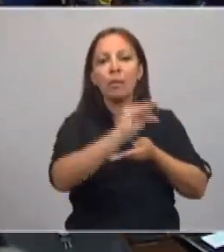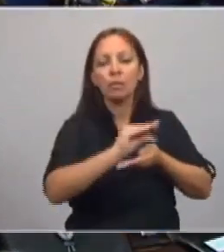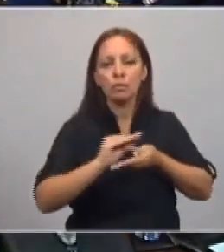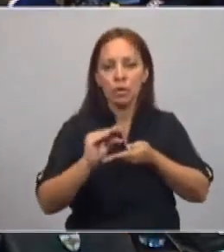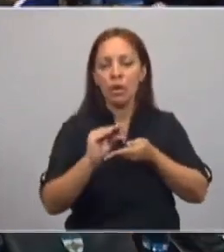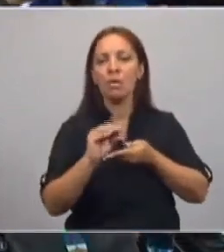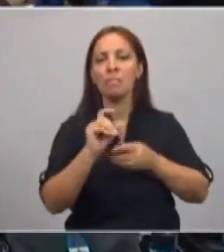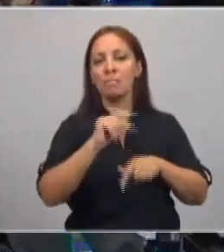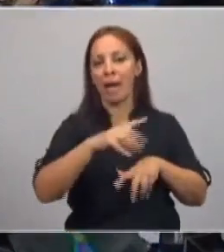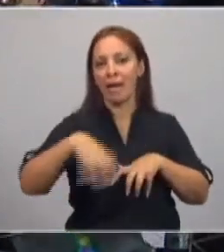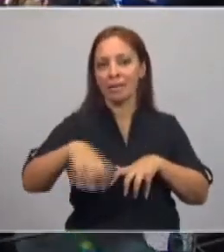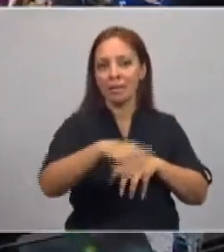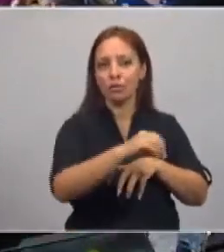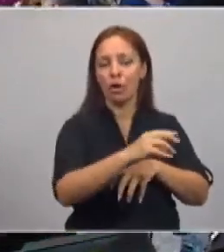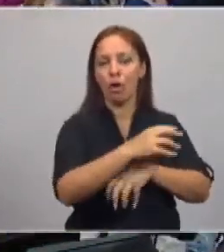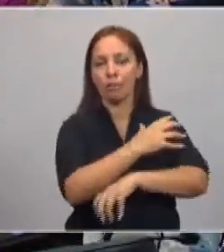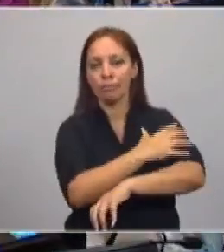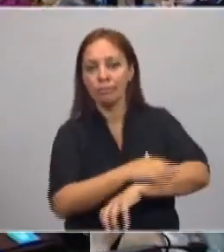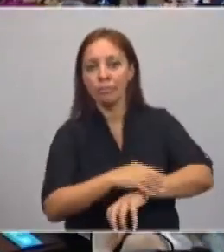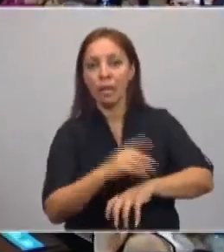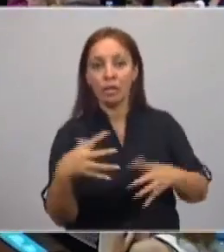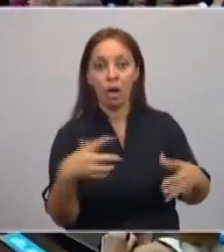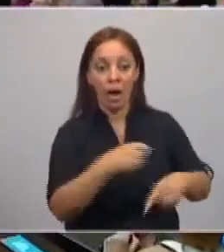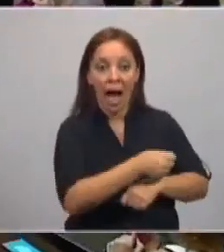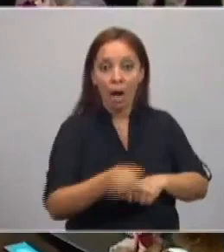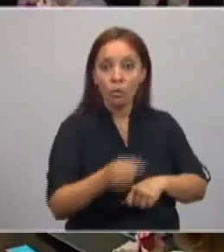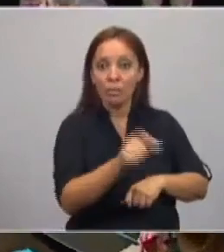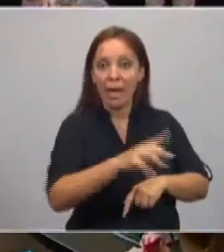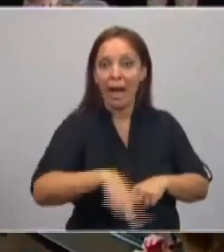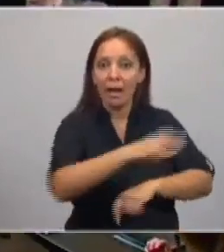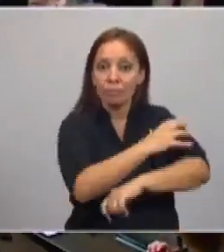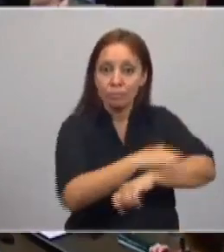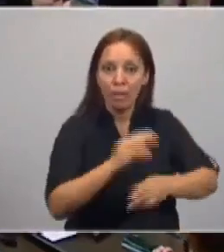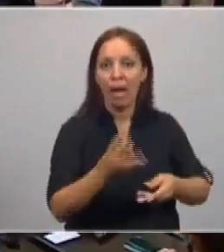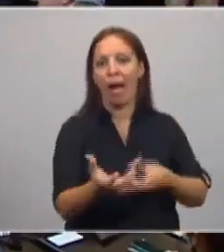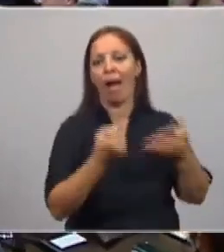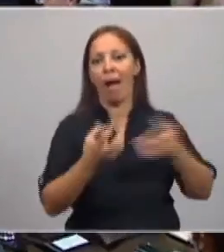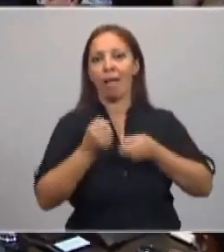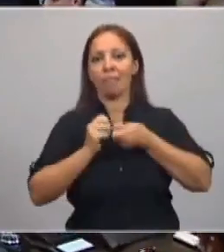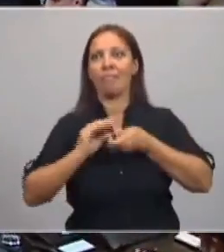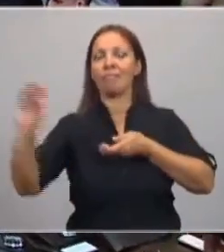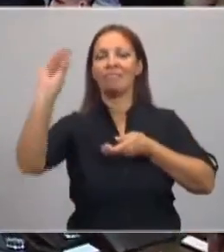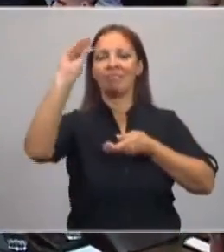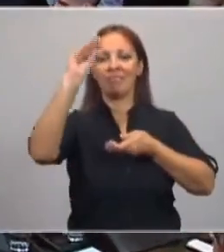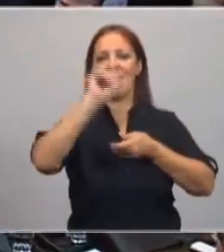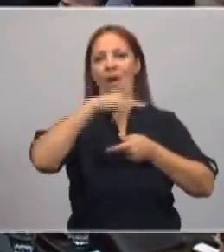los sectores medios hacia los ricos y los acreedores extranjeros.